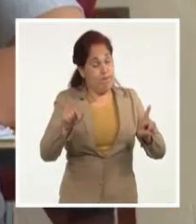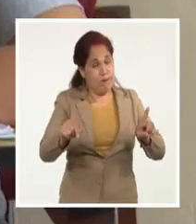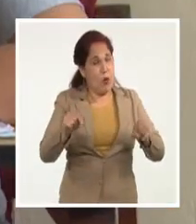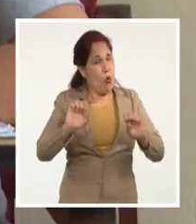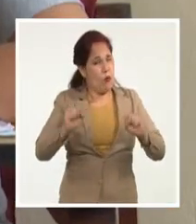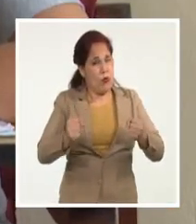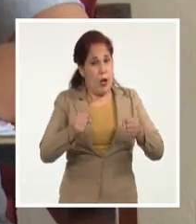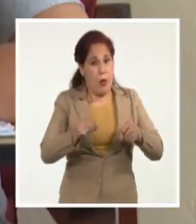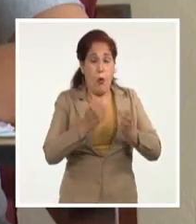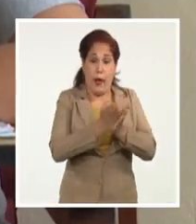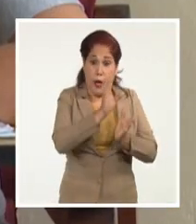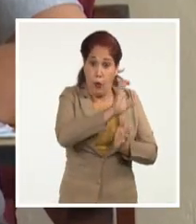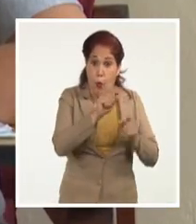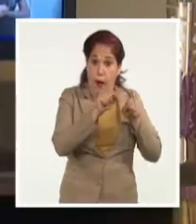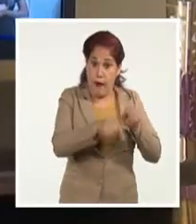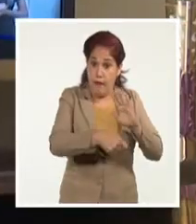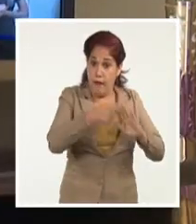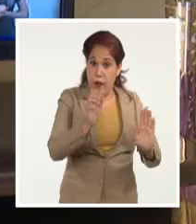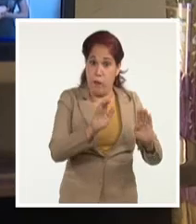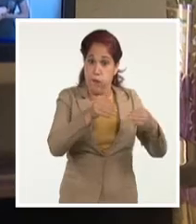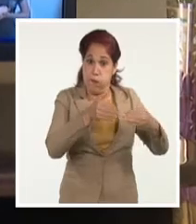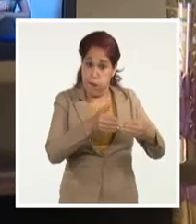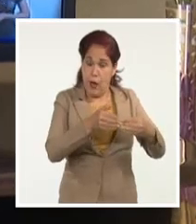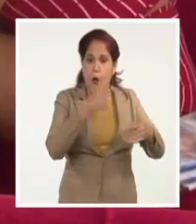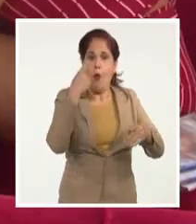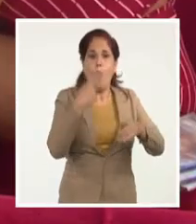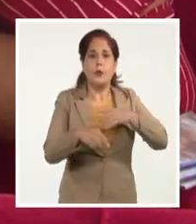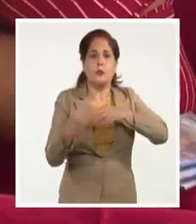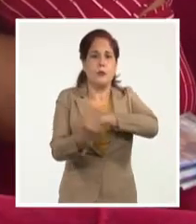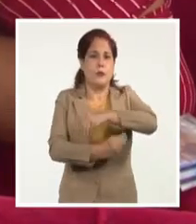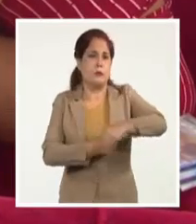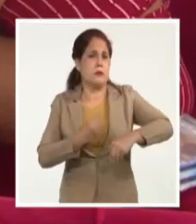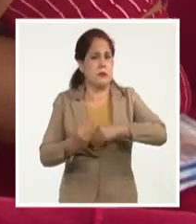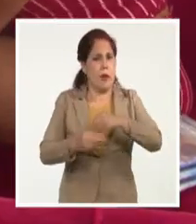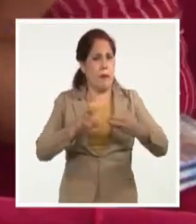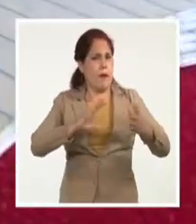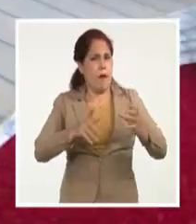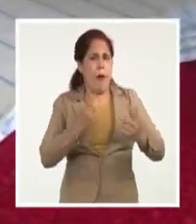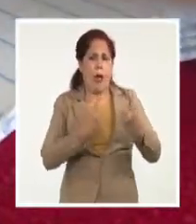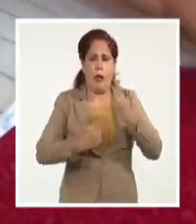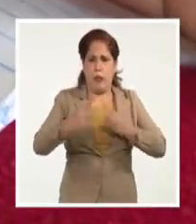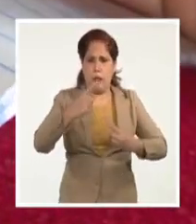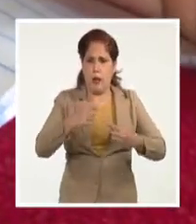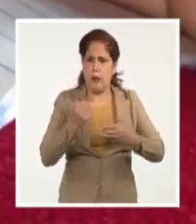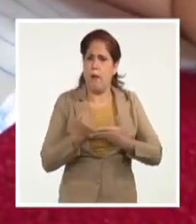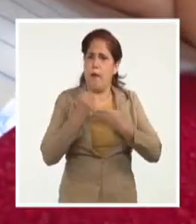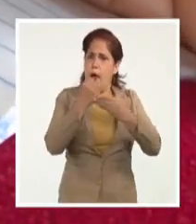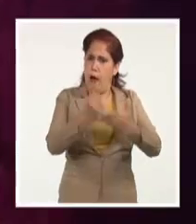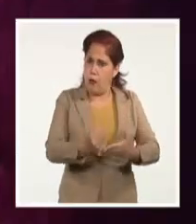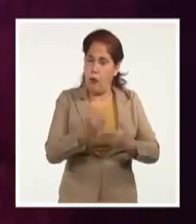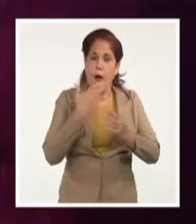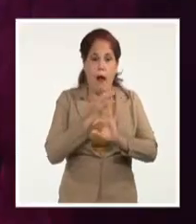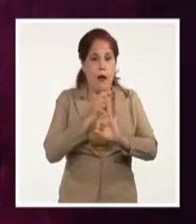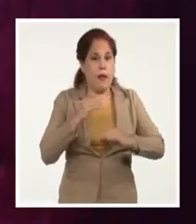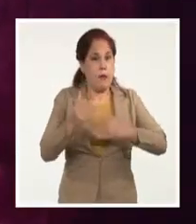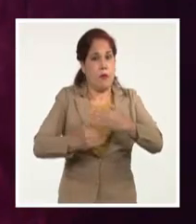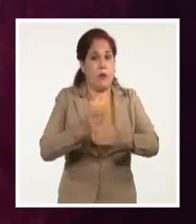educacionales permanecen cerrados hasta tanto mejoren la situación epidemiológica resulta esencial la calidad del proceso